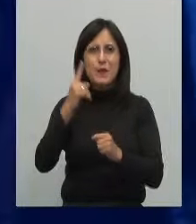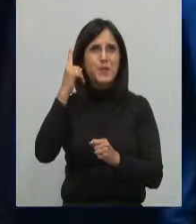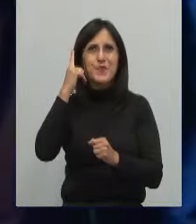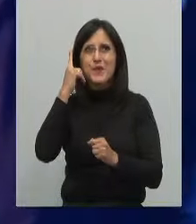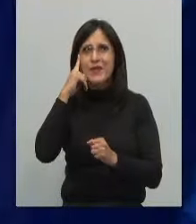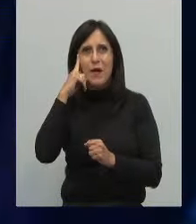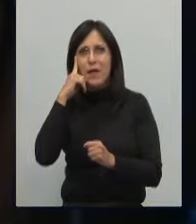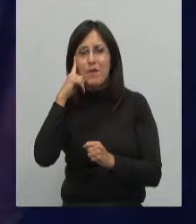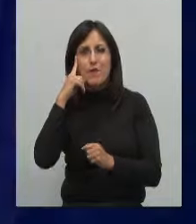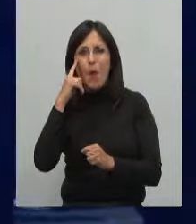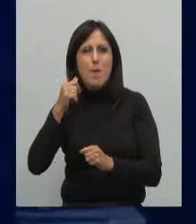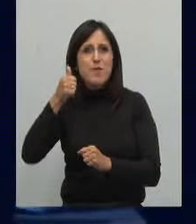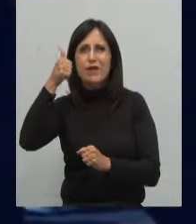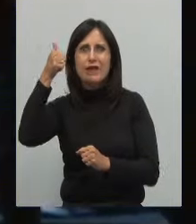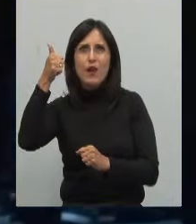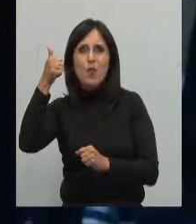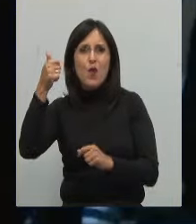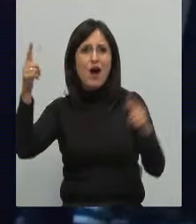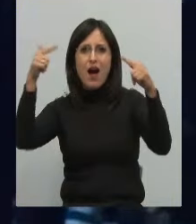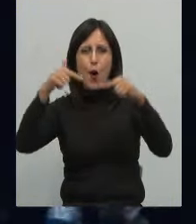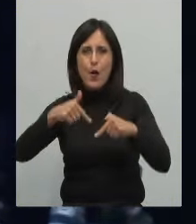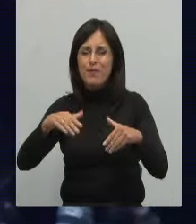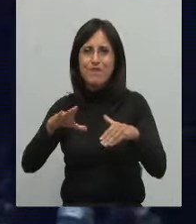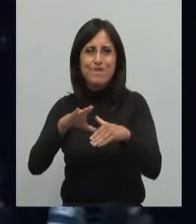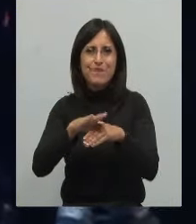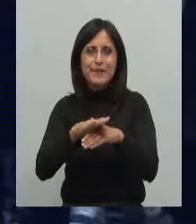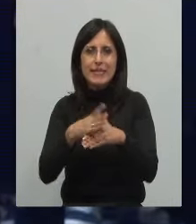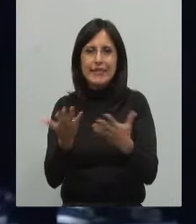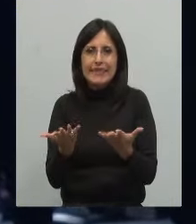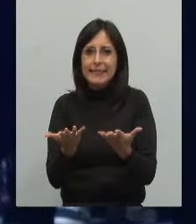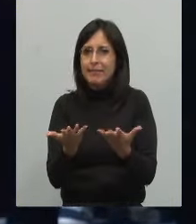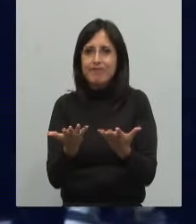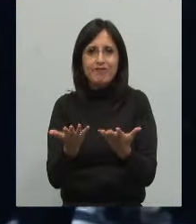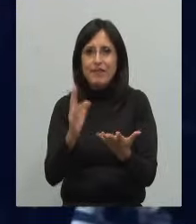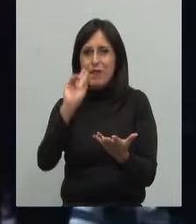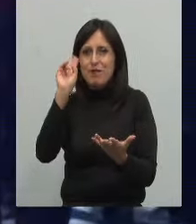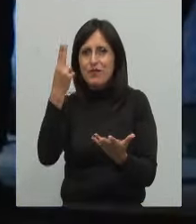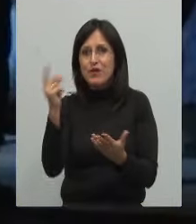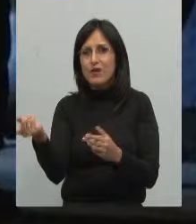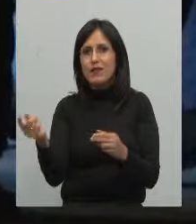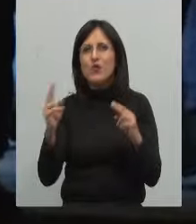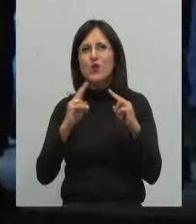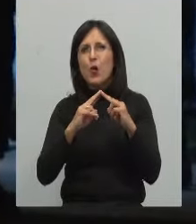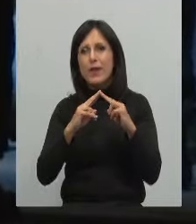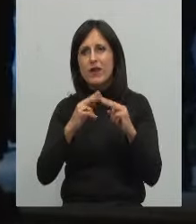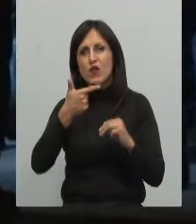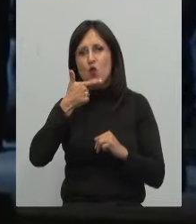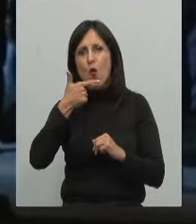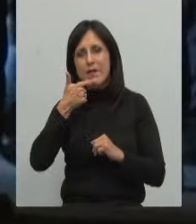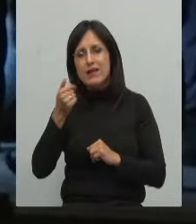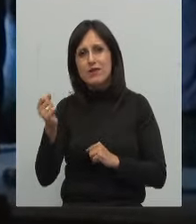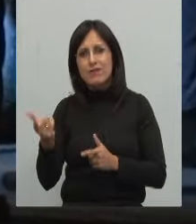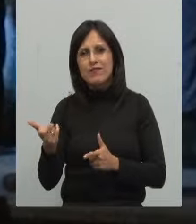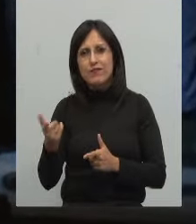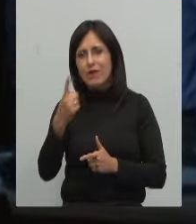uno siempre dice, no me va a tocar a mí, pero esta vez nos tocó a nosotros vivir este momento tan triste,